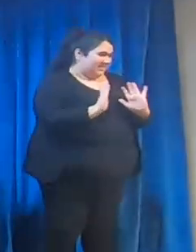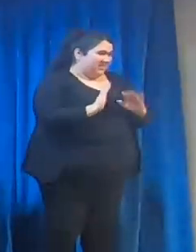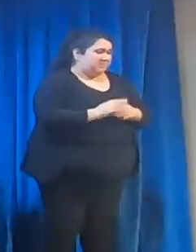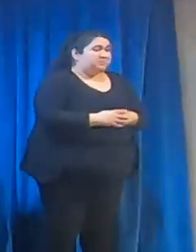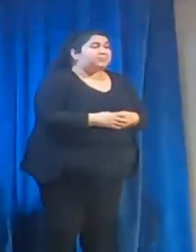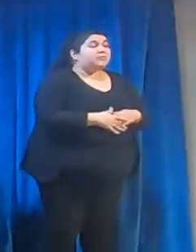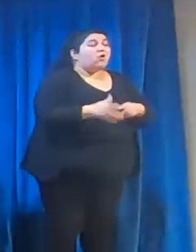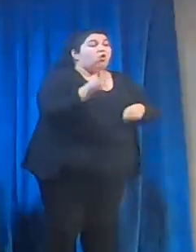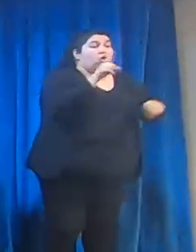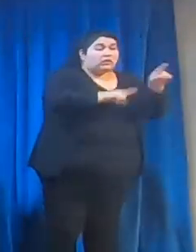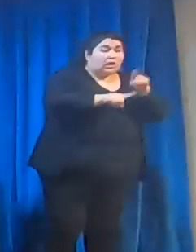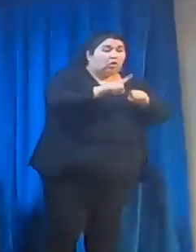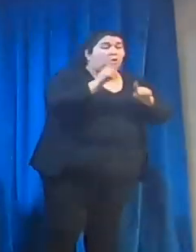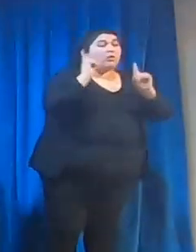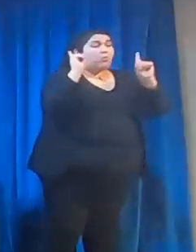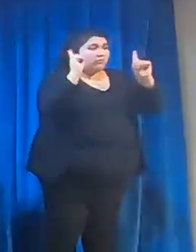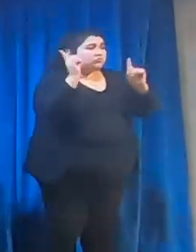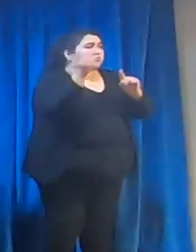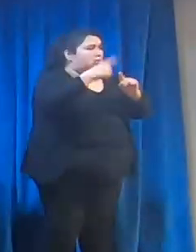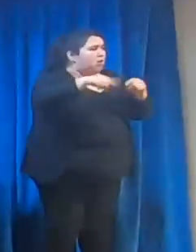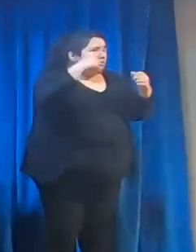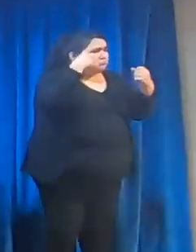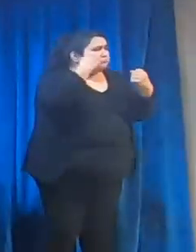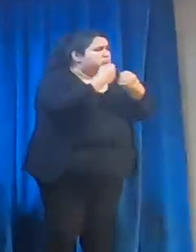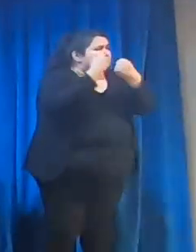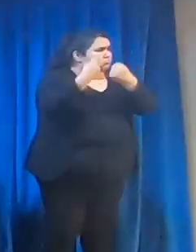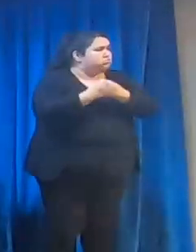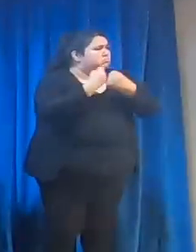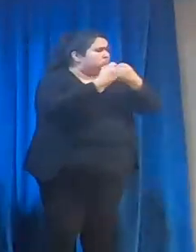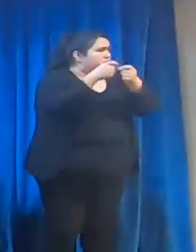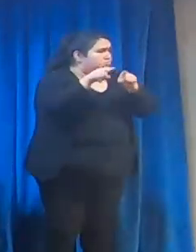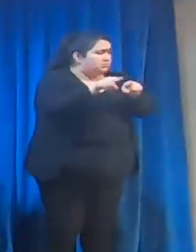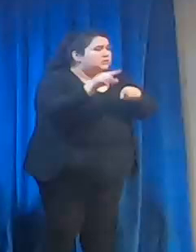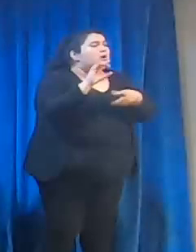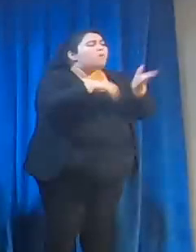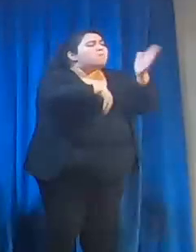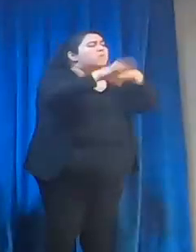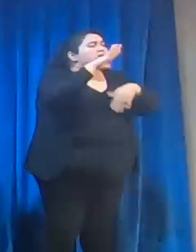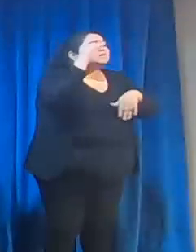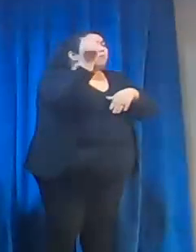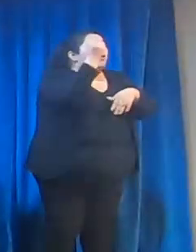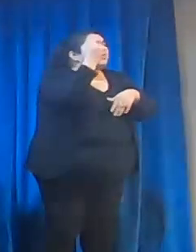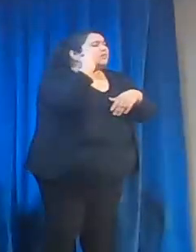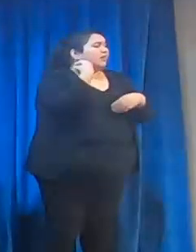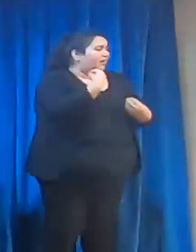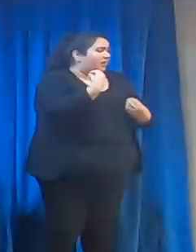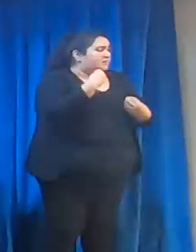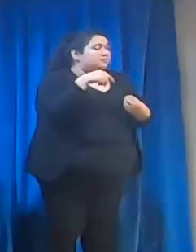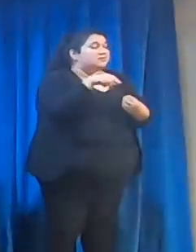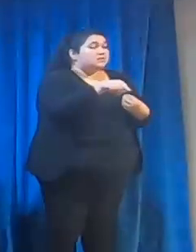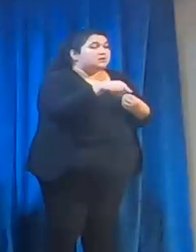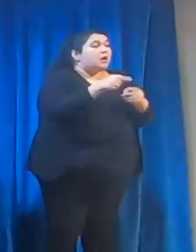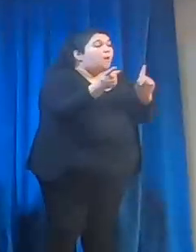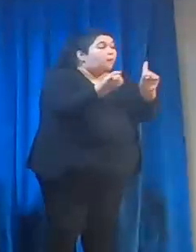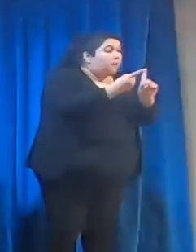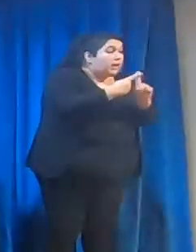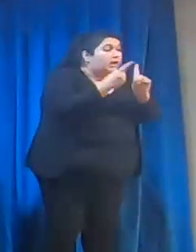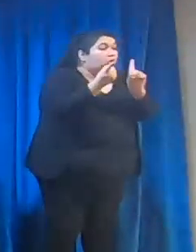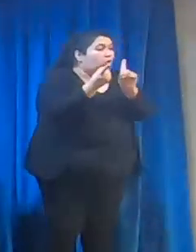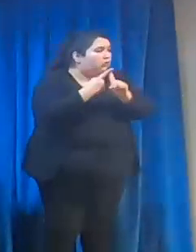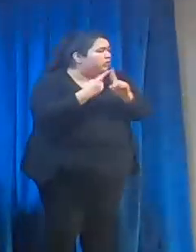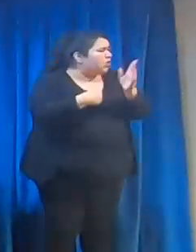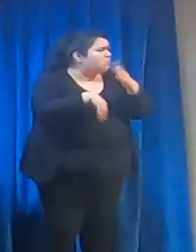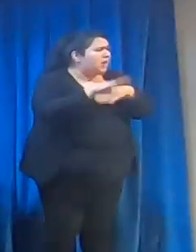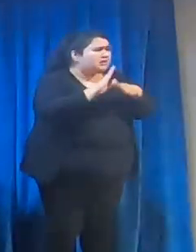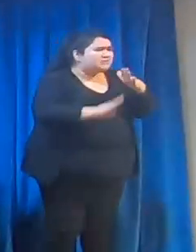Los coordinadores y los profesores coinciden en sostener que probablemente el aspecto más importante de esta manera de establecer los vínculos en donde prima